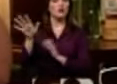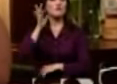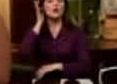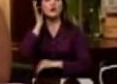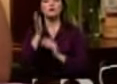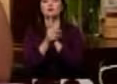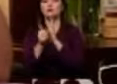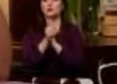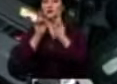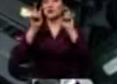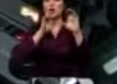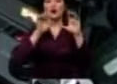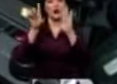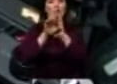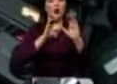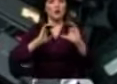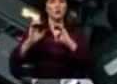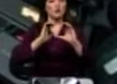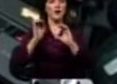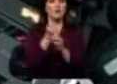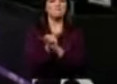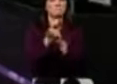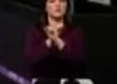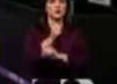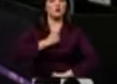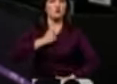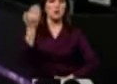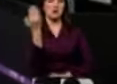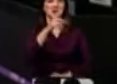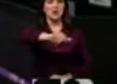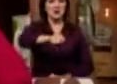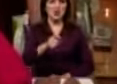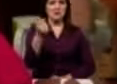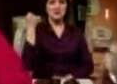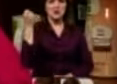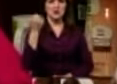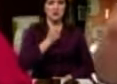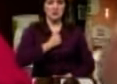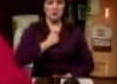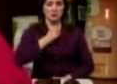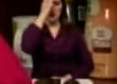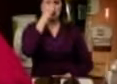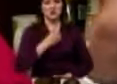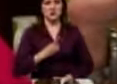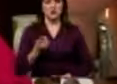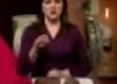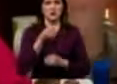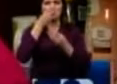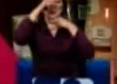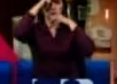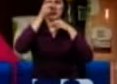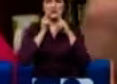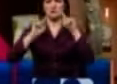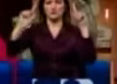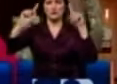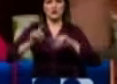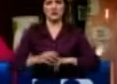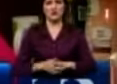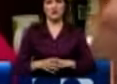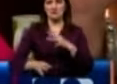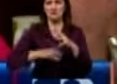temas de comunicación defiende el derecho de los medios a llevar su propia agenda. En ninguna parte del mundo, ningún medio de comunicación tiene